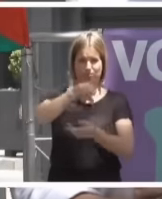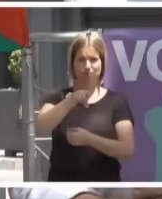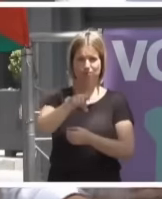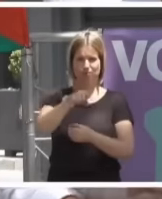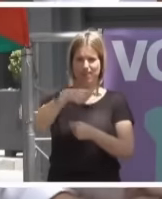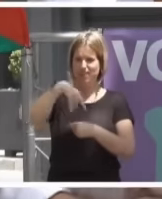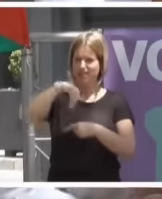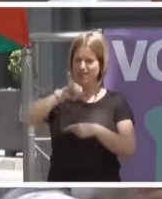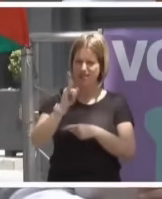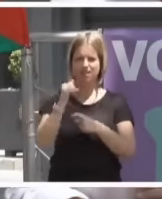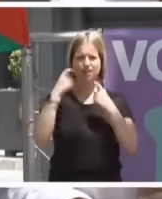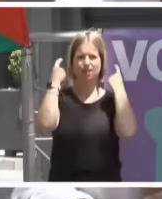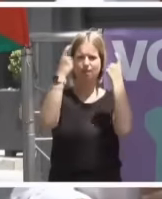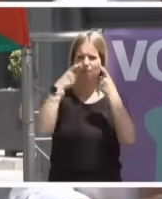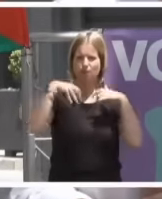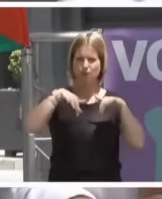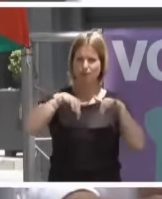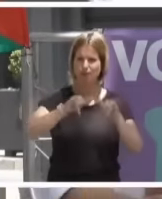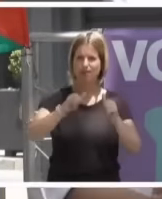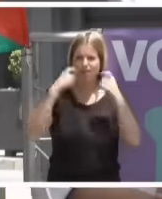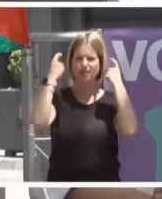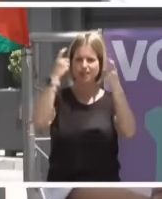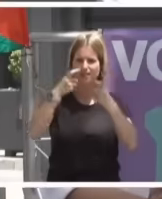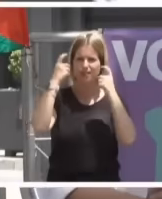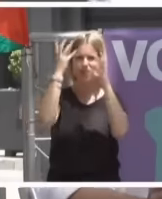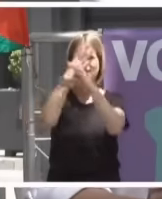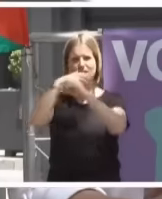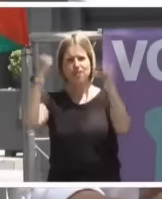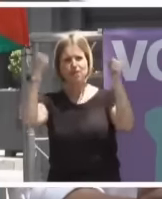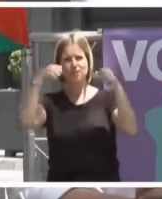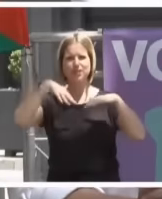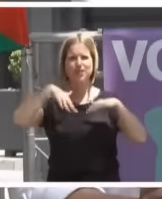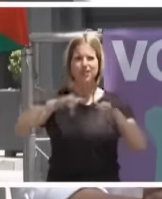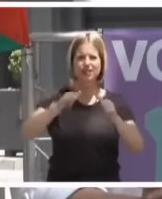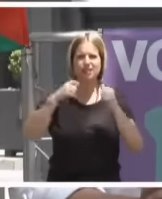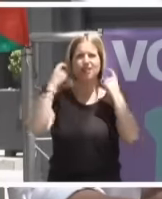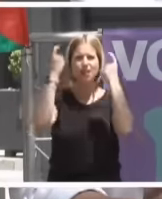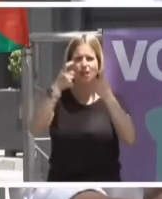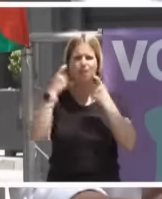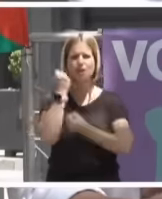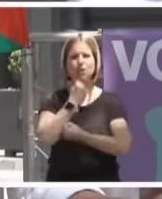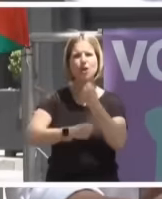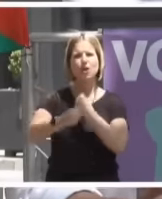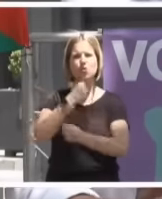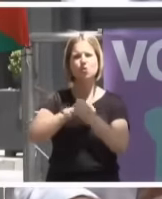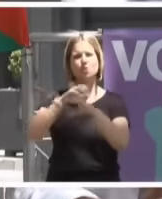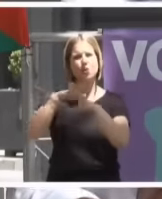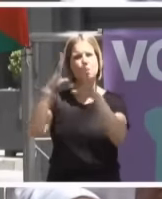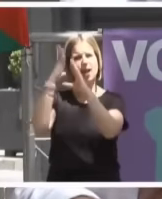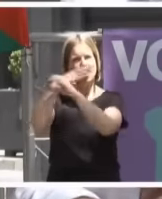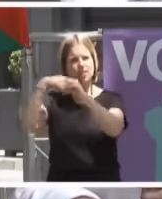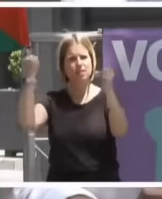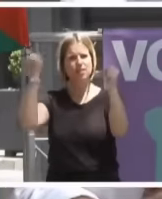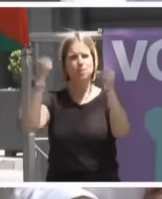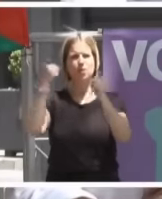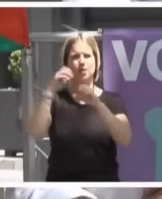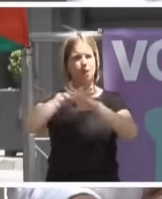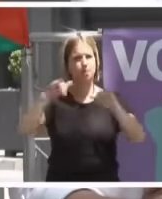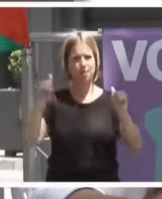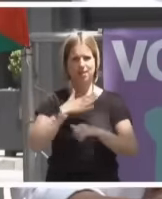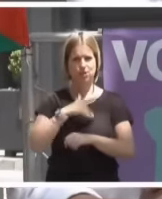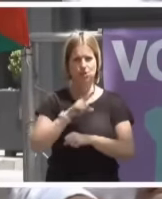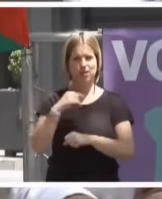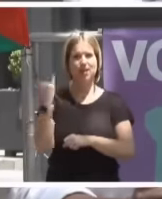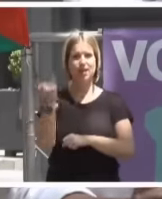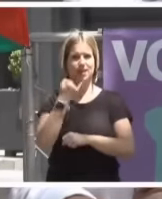dedicarle ni un solo esfuerzo, ni un solo esfuerzo diplomático, ni un solo esfuerzo económico a la diplomacia, a la paz. Tenemos al jefe